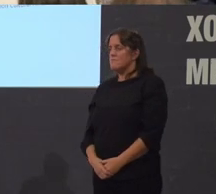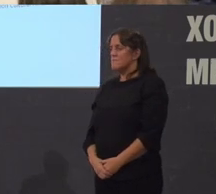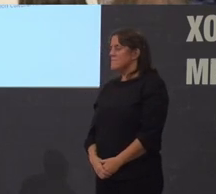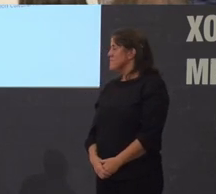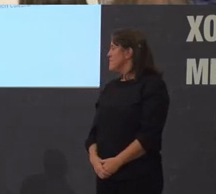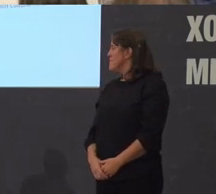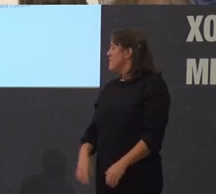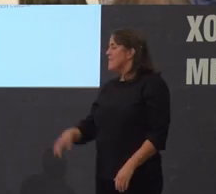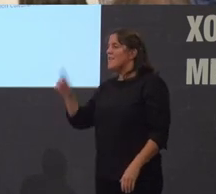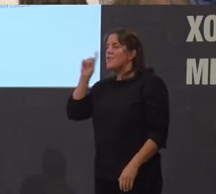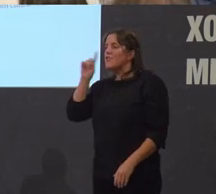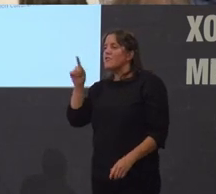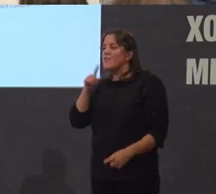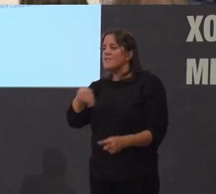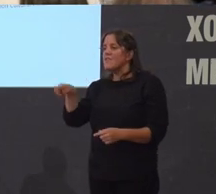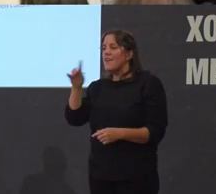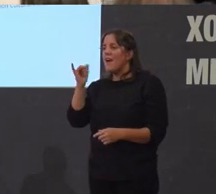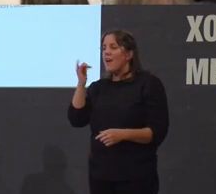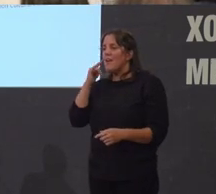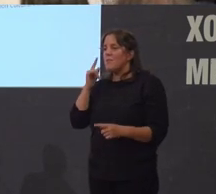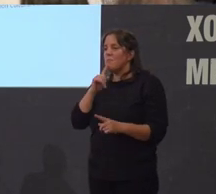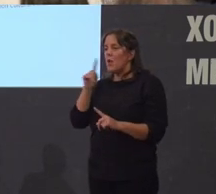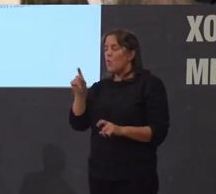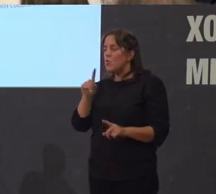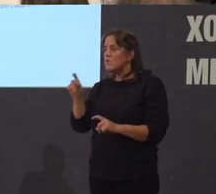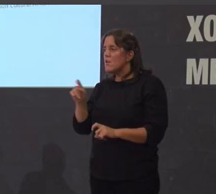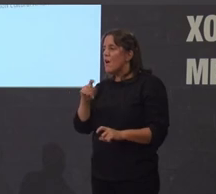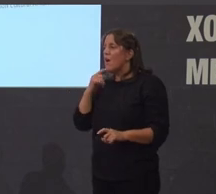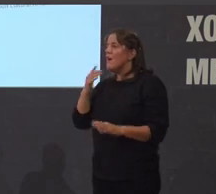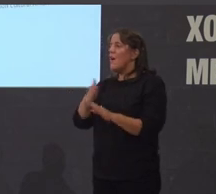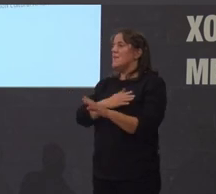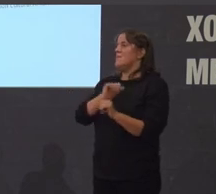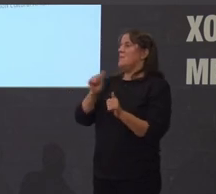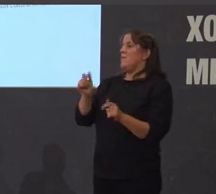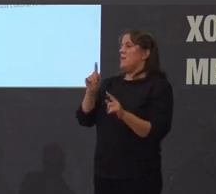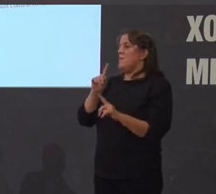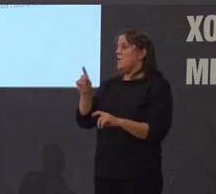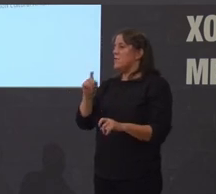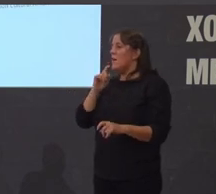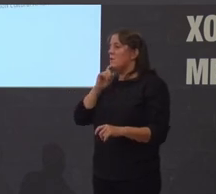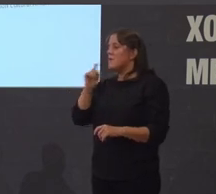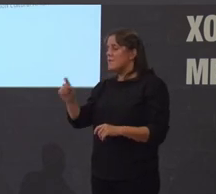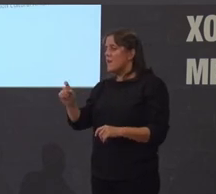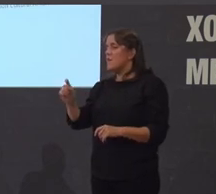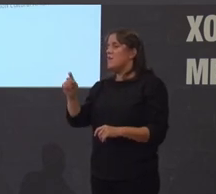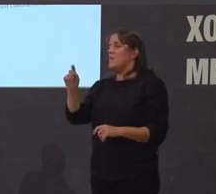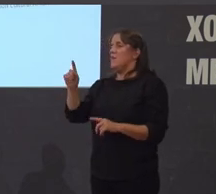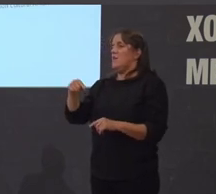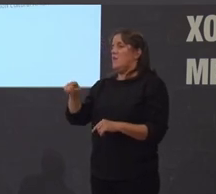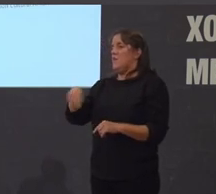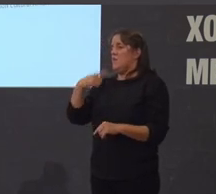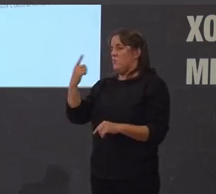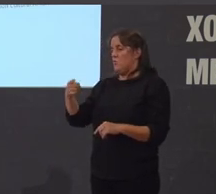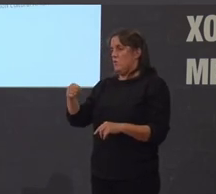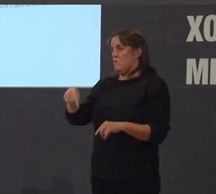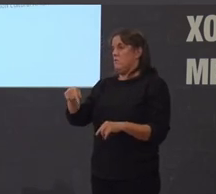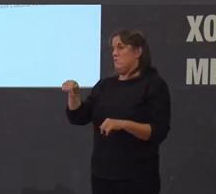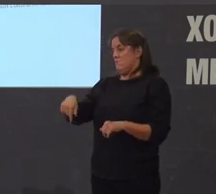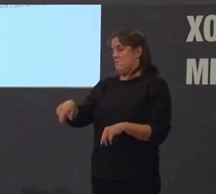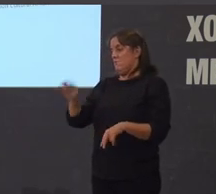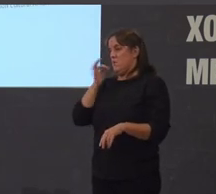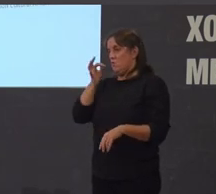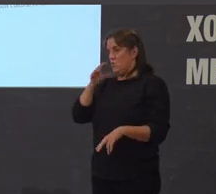16 que tengan alguna pregunta antes de empezar a preguntar avisar que ahora después de esta intervención hacemos un